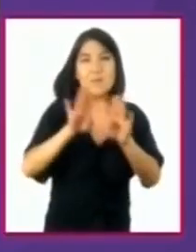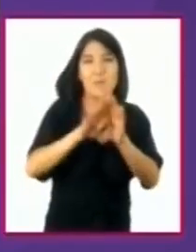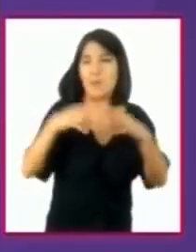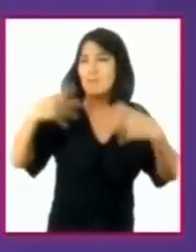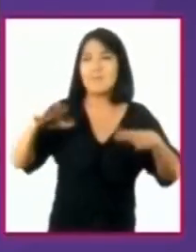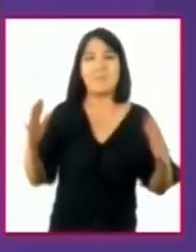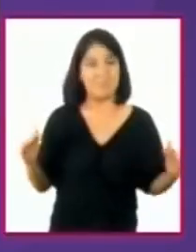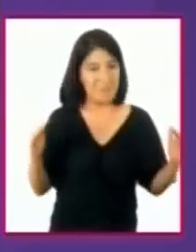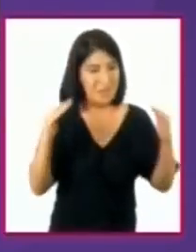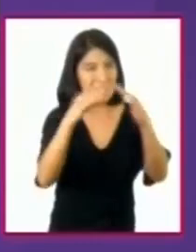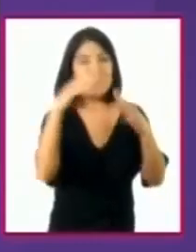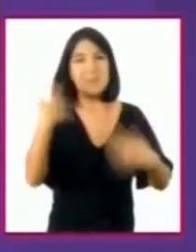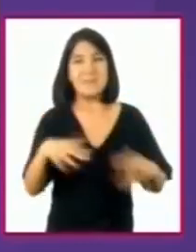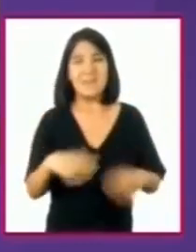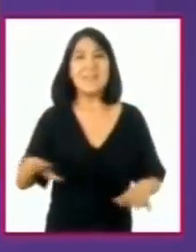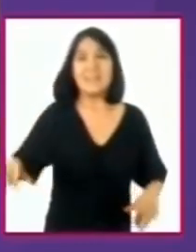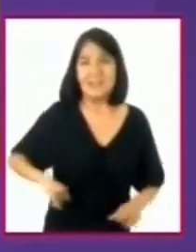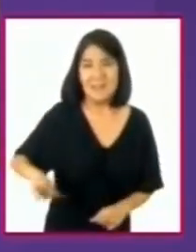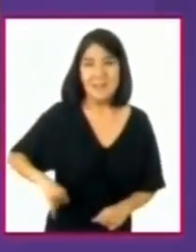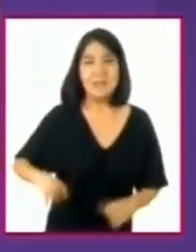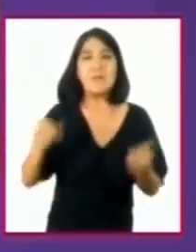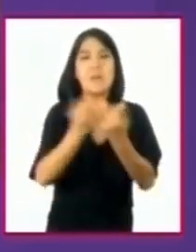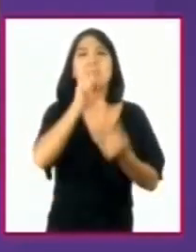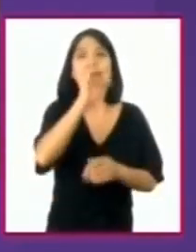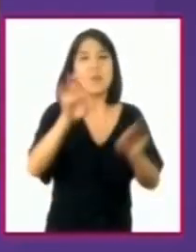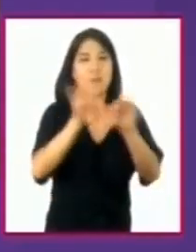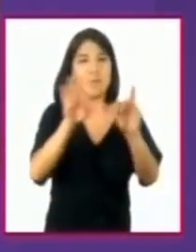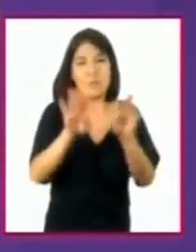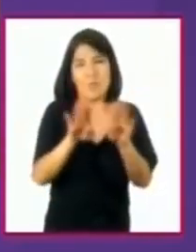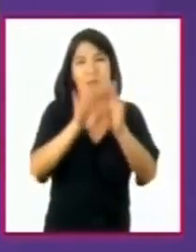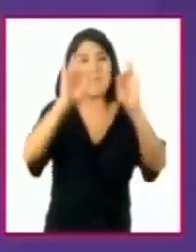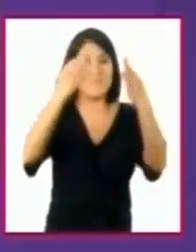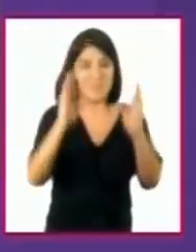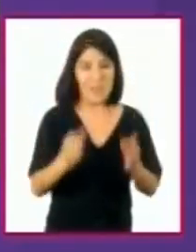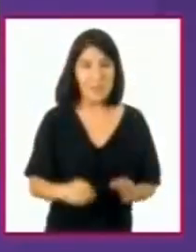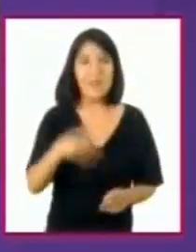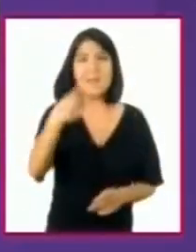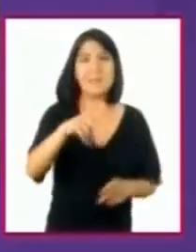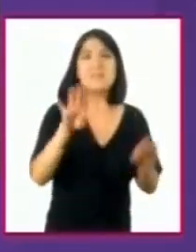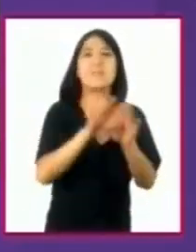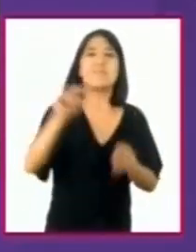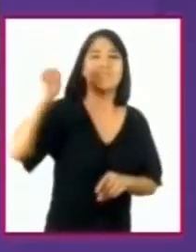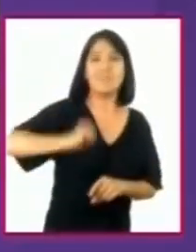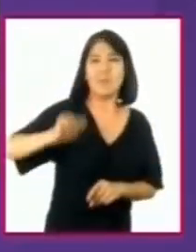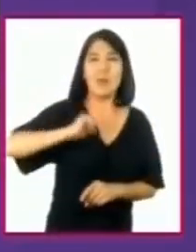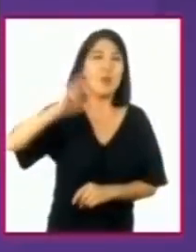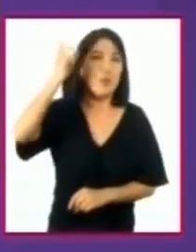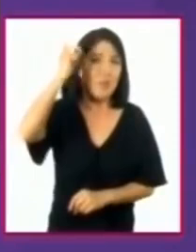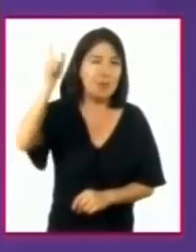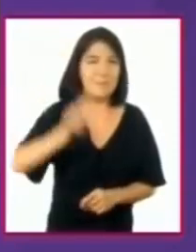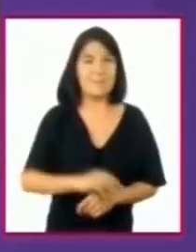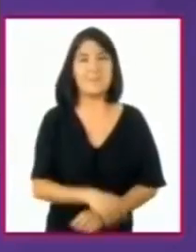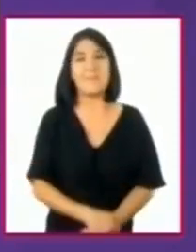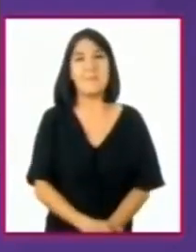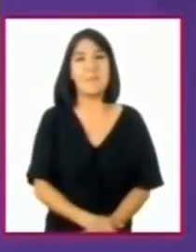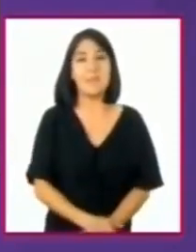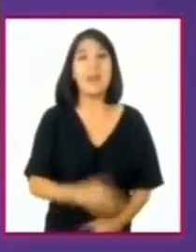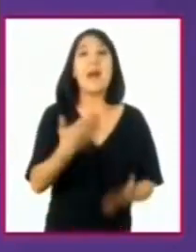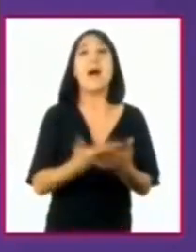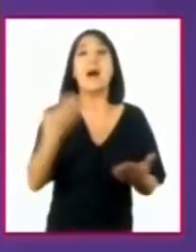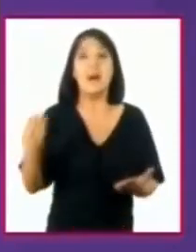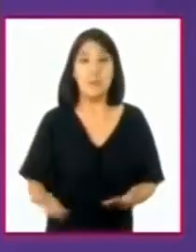monumentales, y el fortalecimiento de la representación artística de diversas deidades. A